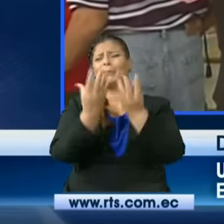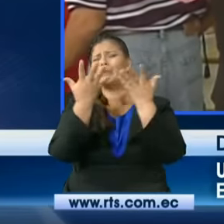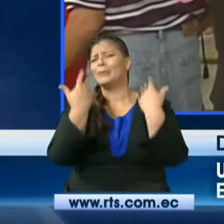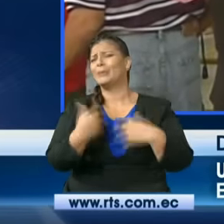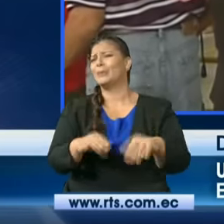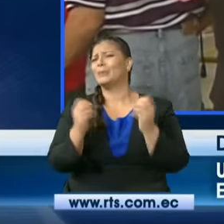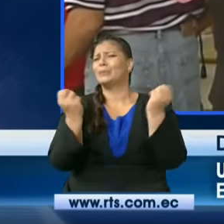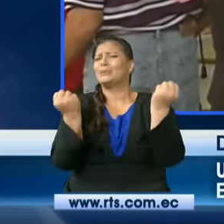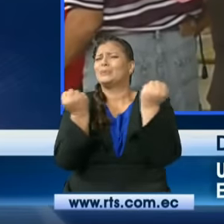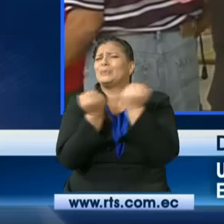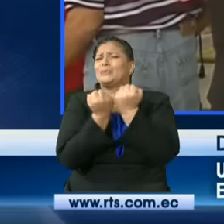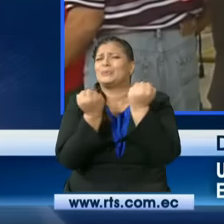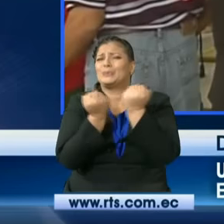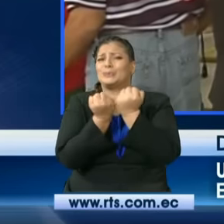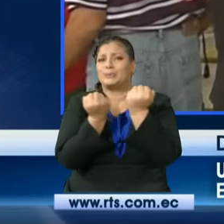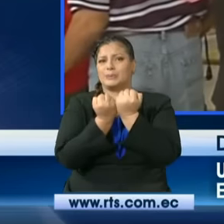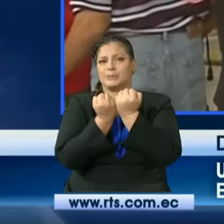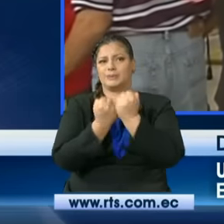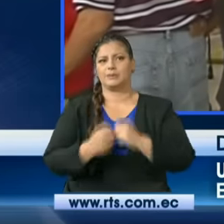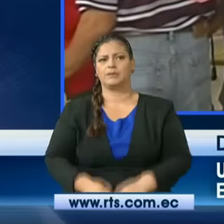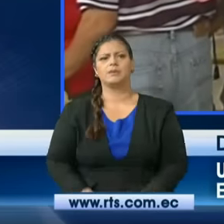servicio muy, muy efectivo